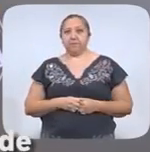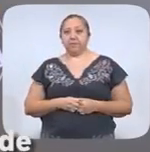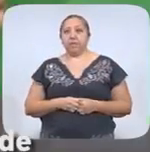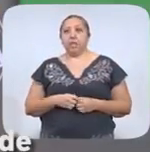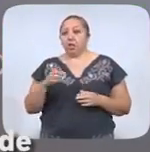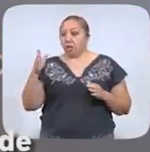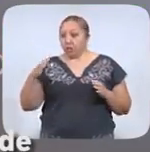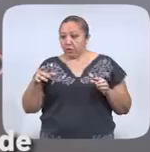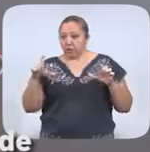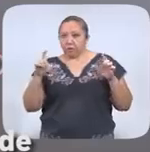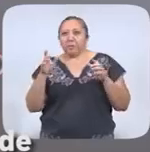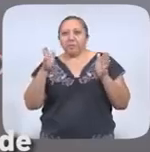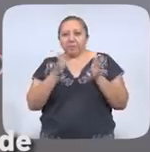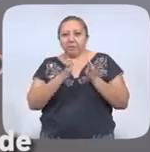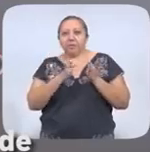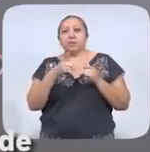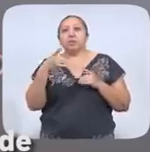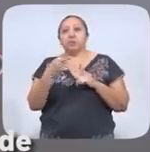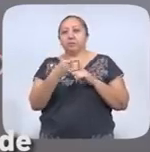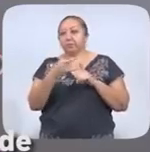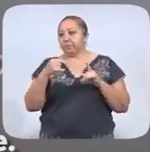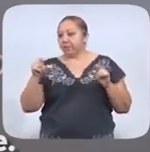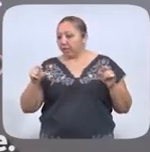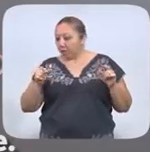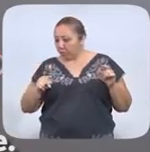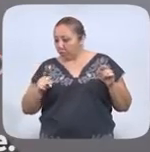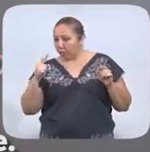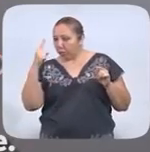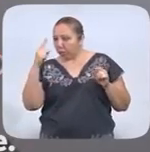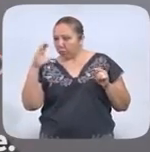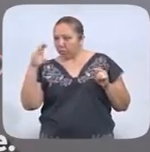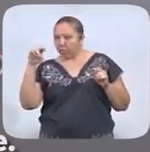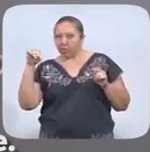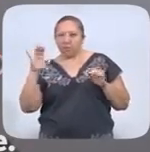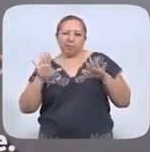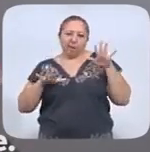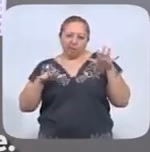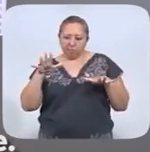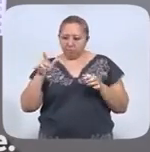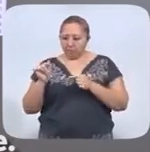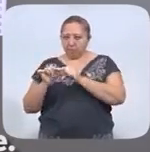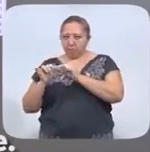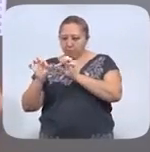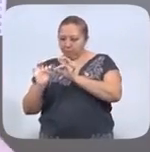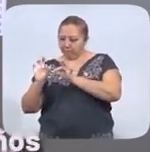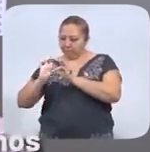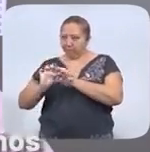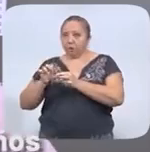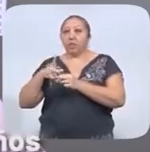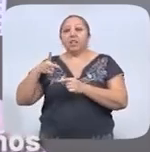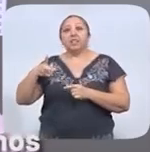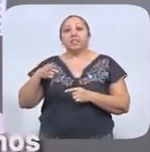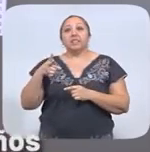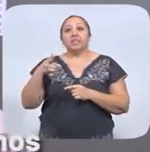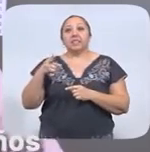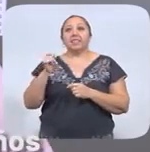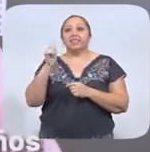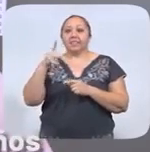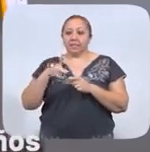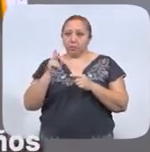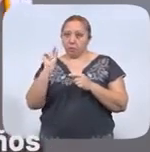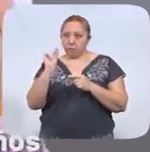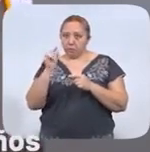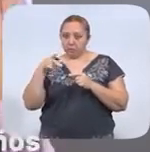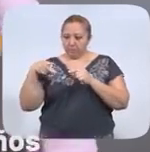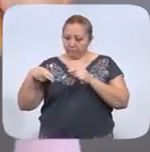en los lados chicos haz un doblez de un centímetro aproximadamente con las tijeras a